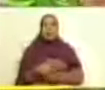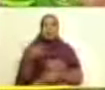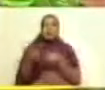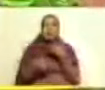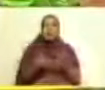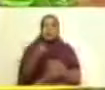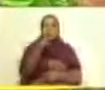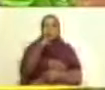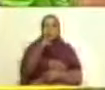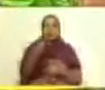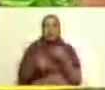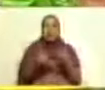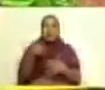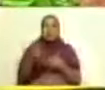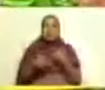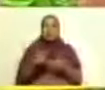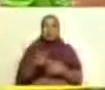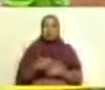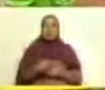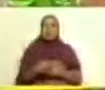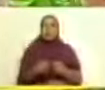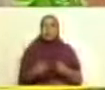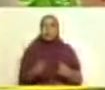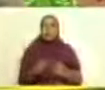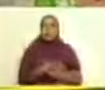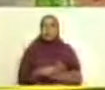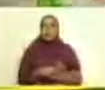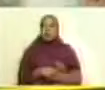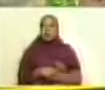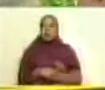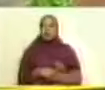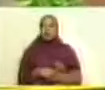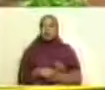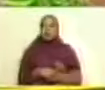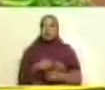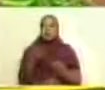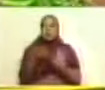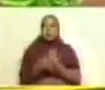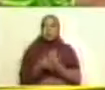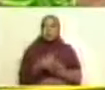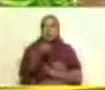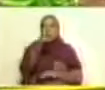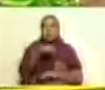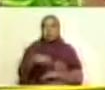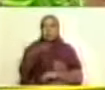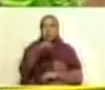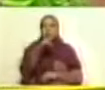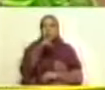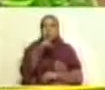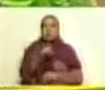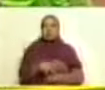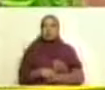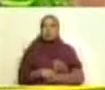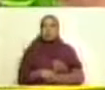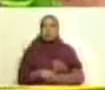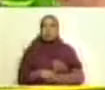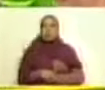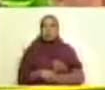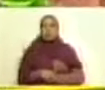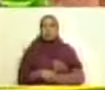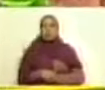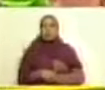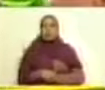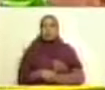Ponerse al día. Eso no es nuevo. Yo tengo 54 años en este país. Y